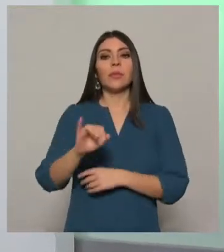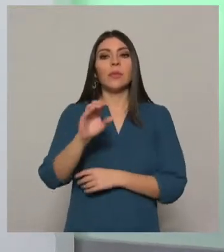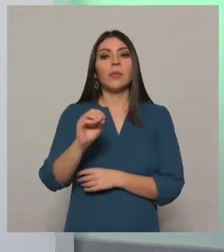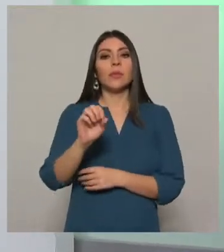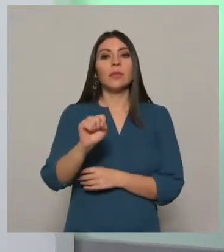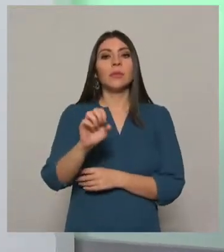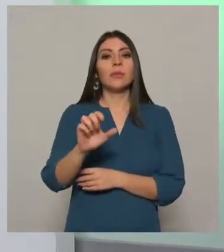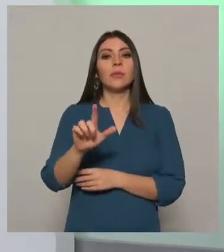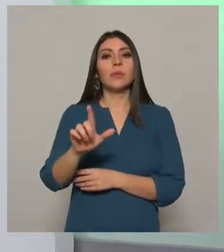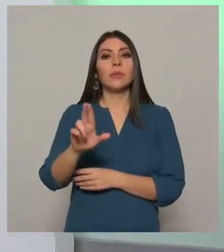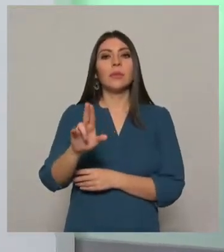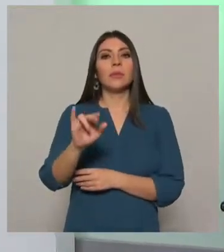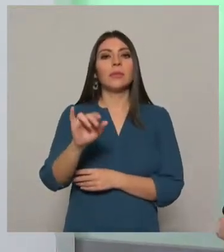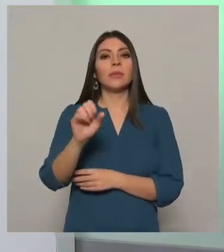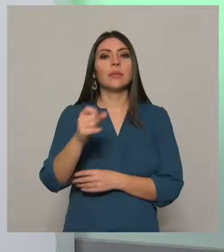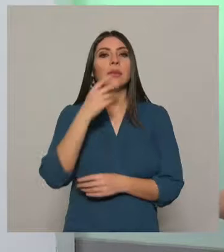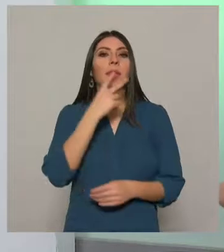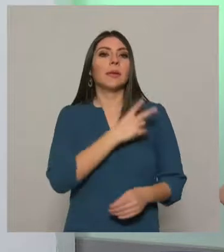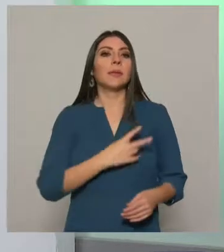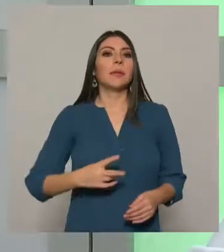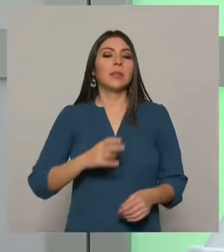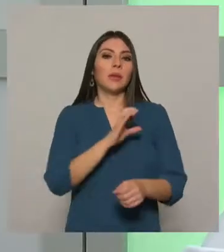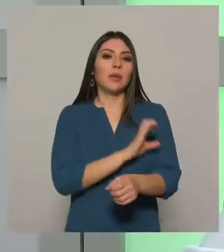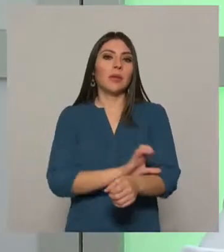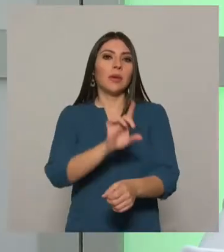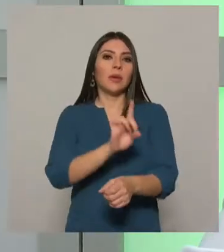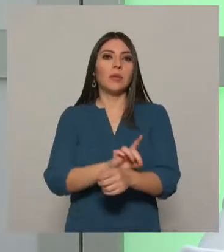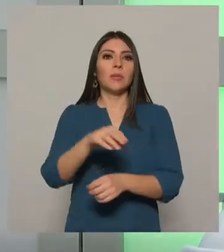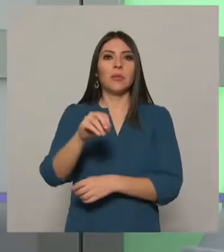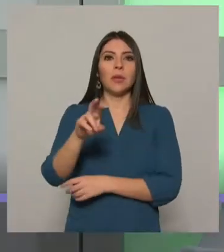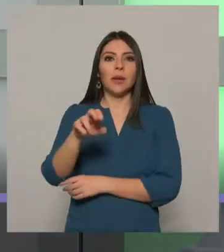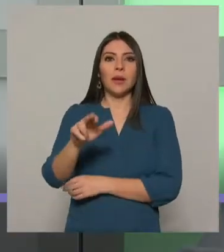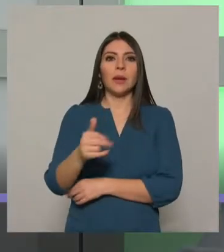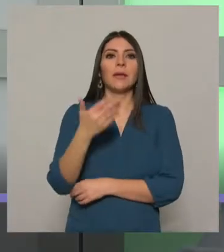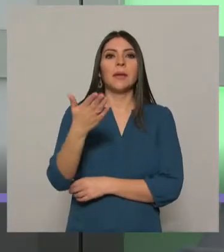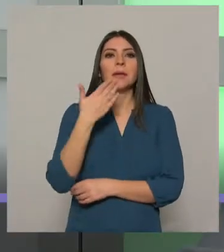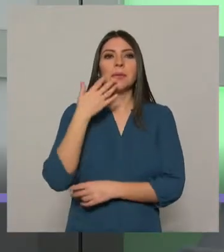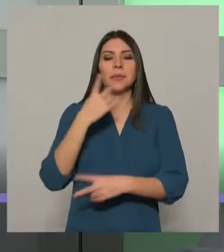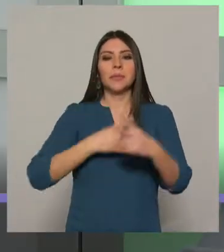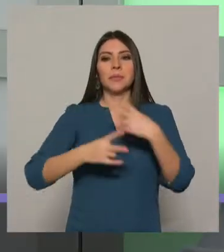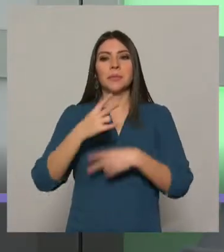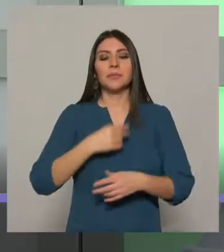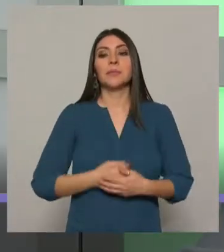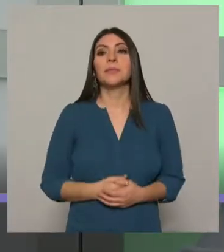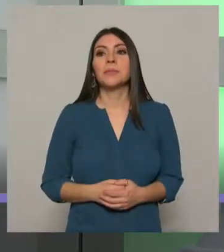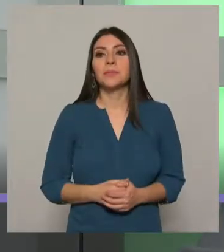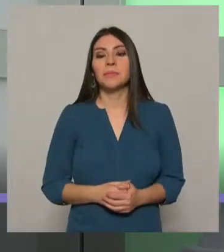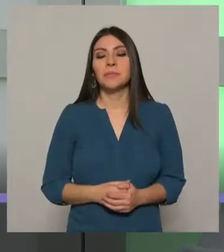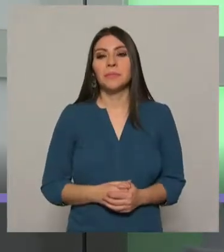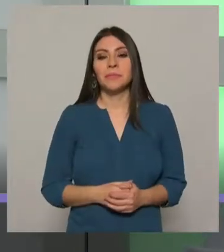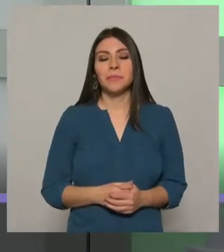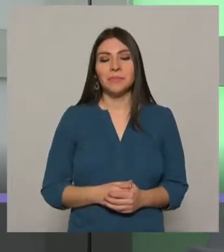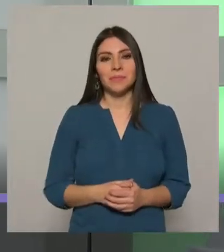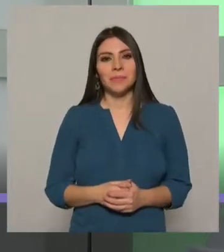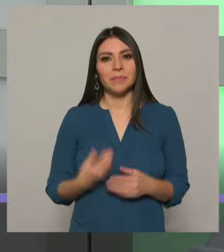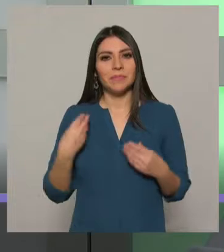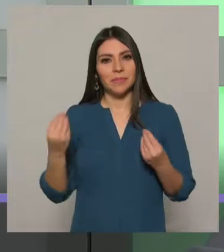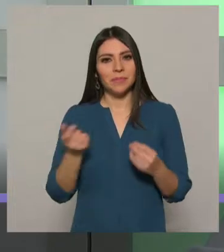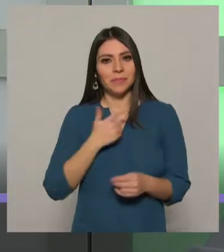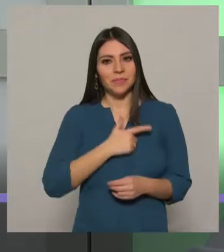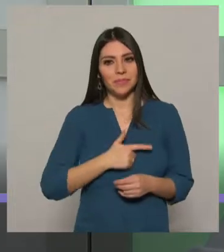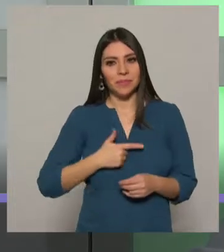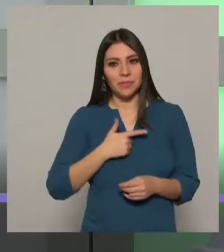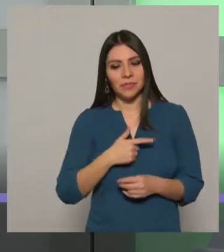Rodríguez Díaz de León, vicecoordinador de Morena. Bienvenido. ¿Qué tal, Mariana? Me da realmente mucho gusto estar con ustedes, compartir